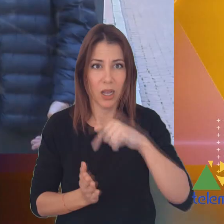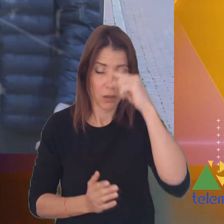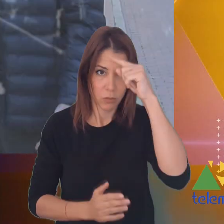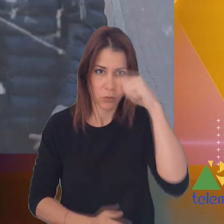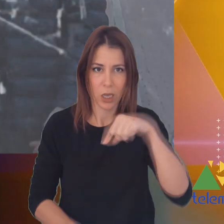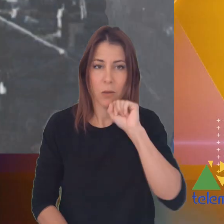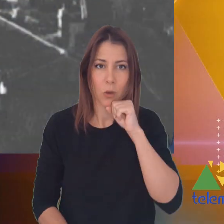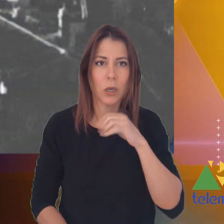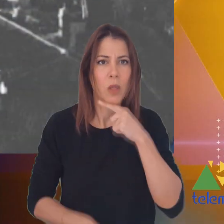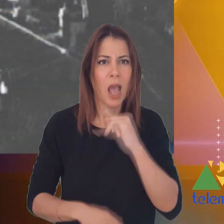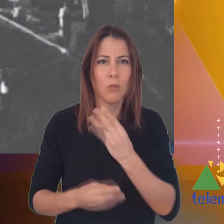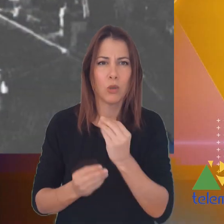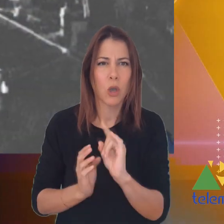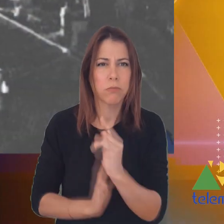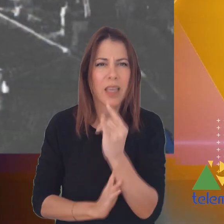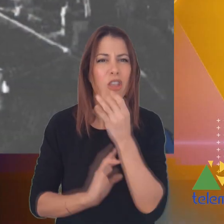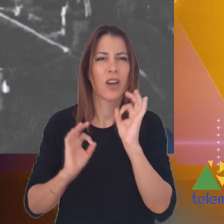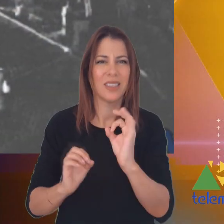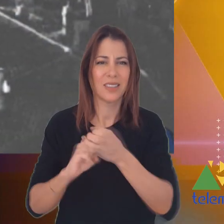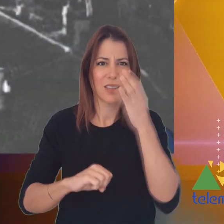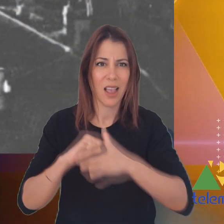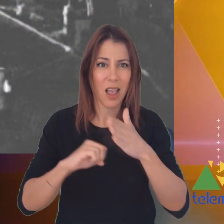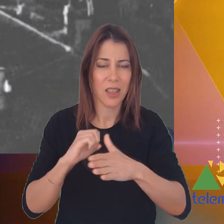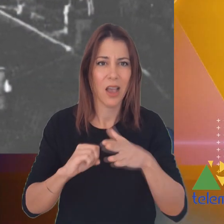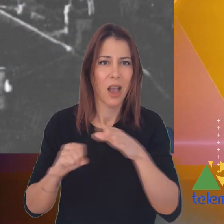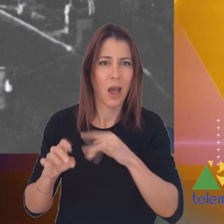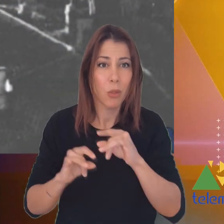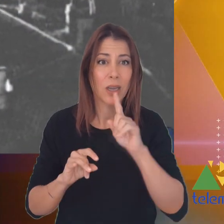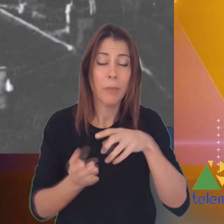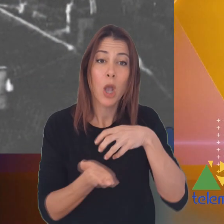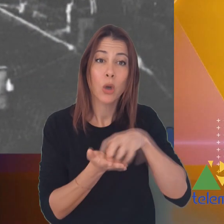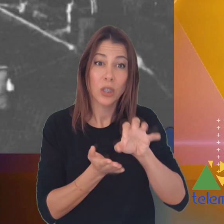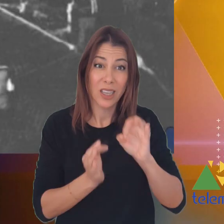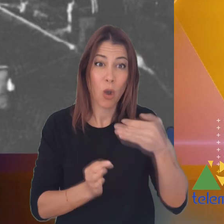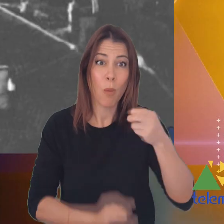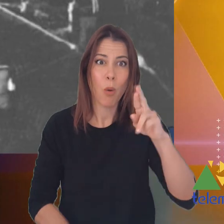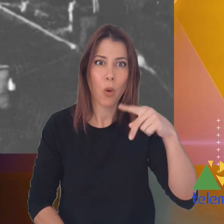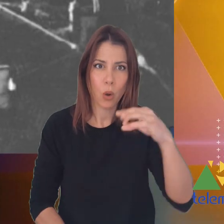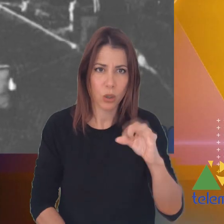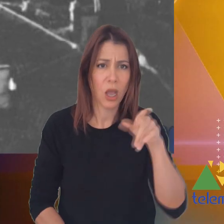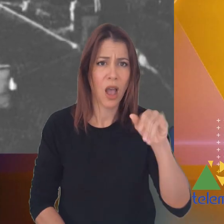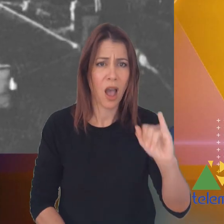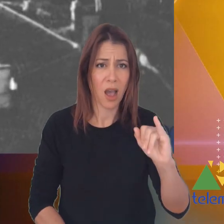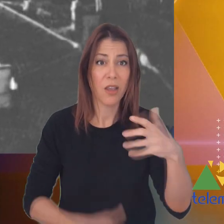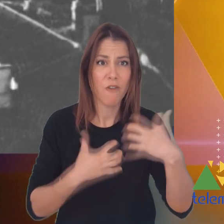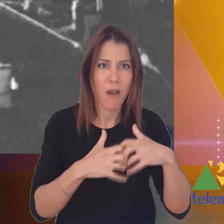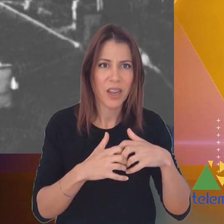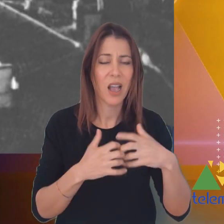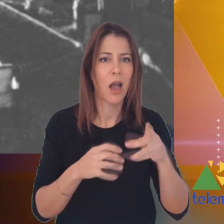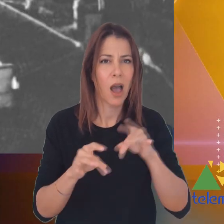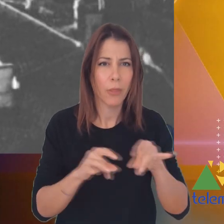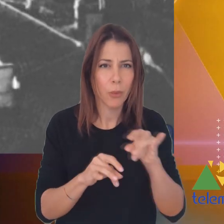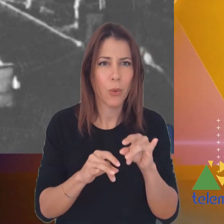muchas plantaciones de caña de azúcar, Cortijo Burgos en Motril, tenía la fábrica de